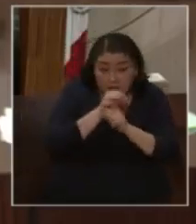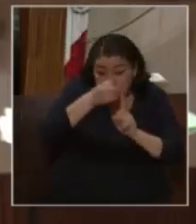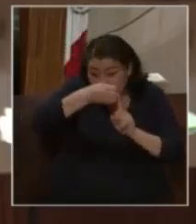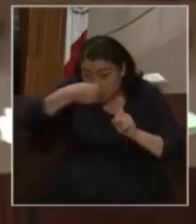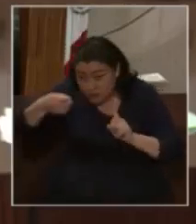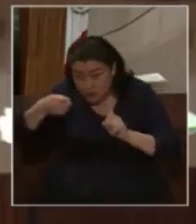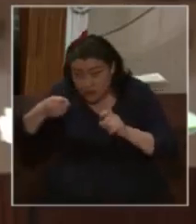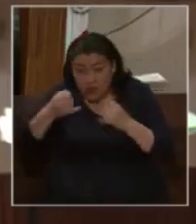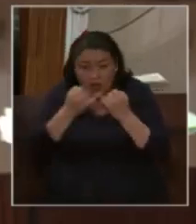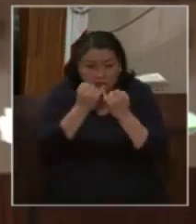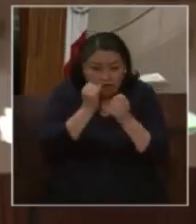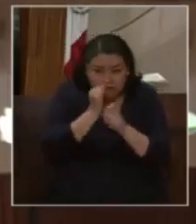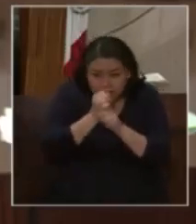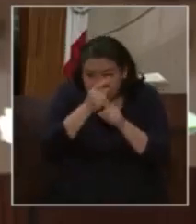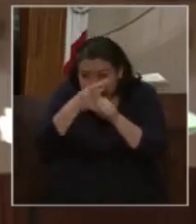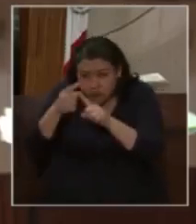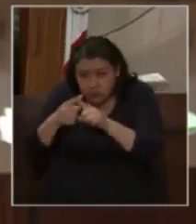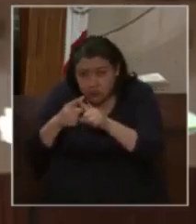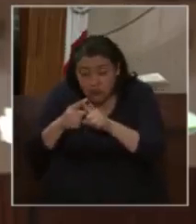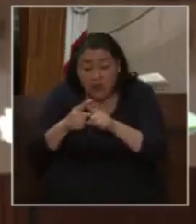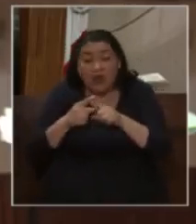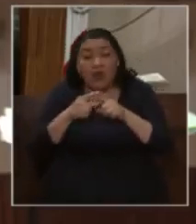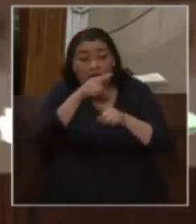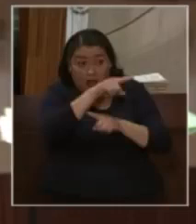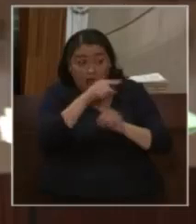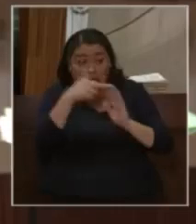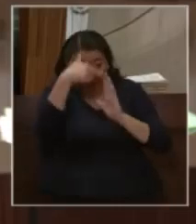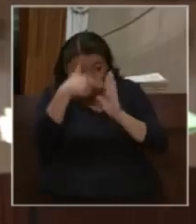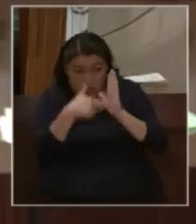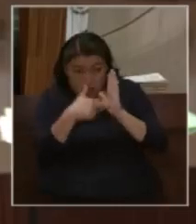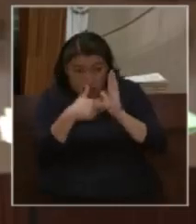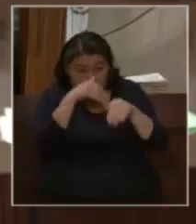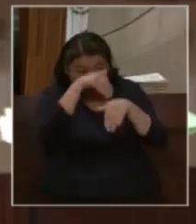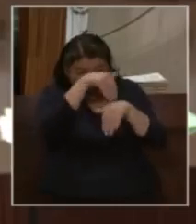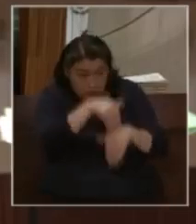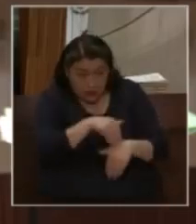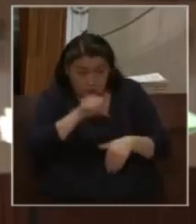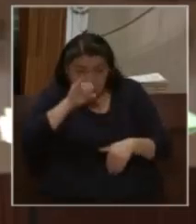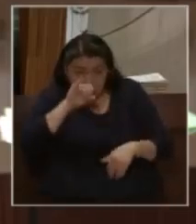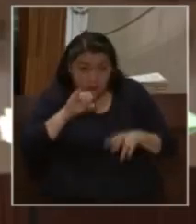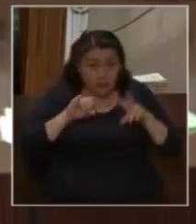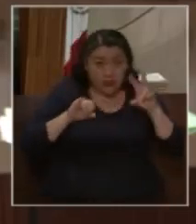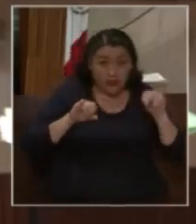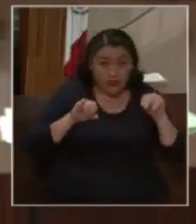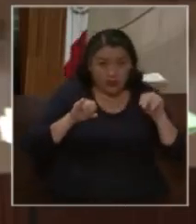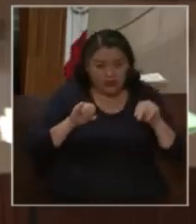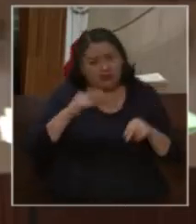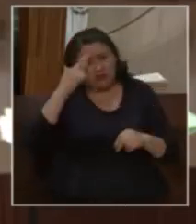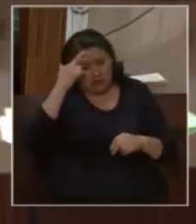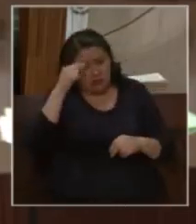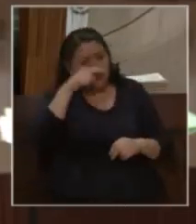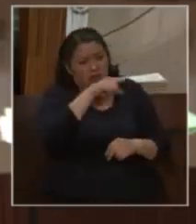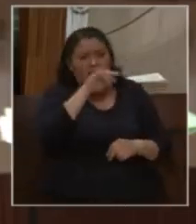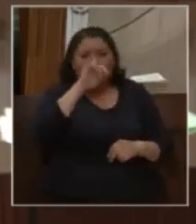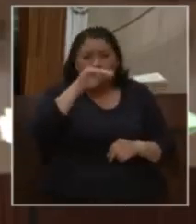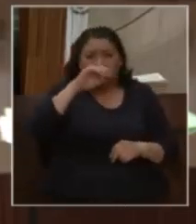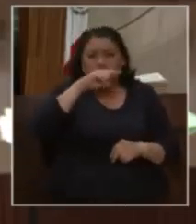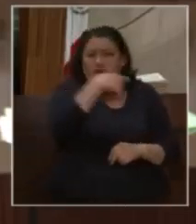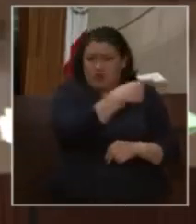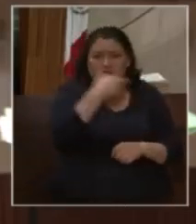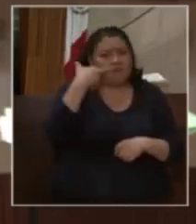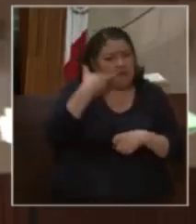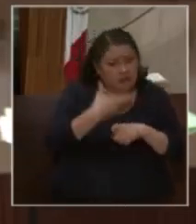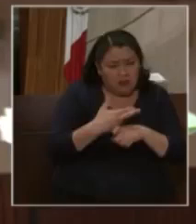que tiene toda autoridad obligación de ejercer cuando se trata de procesos